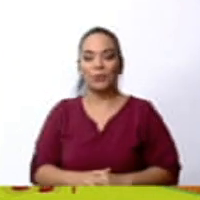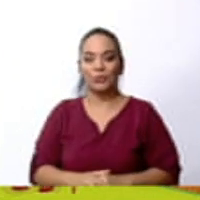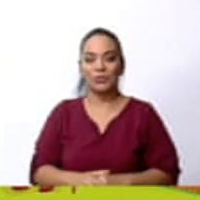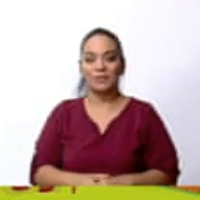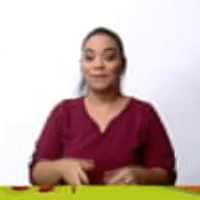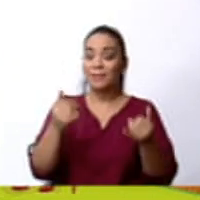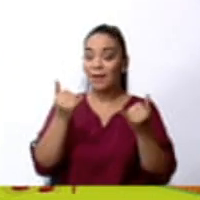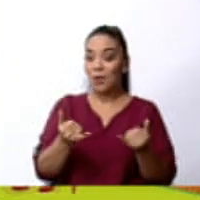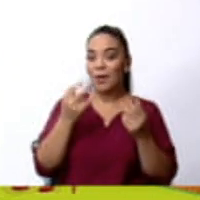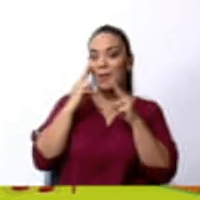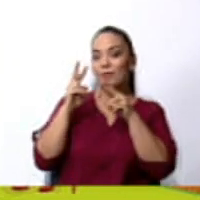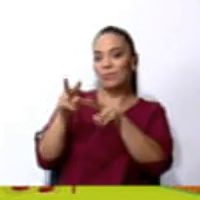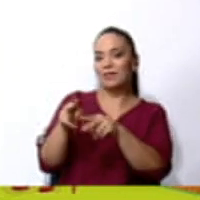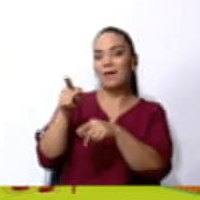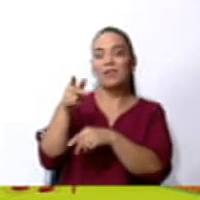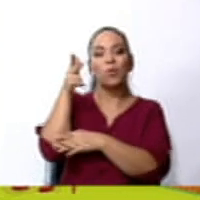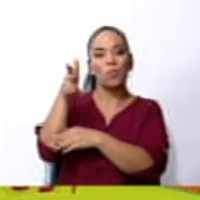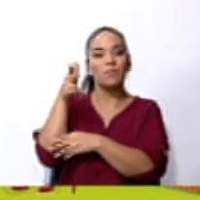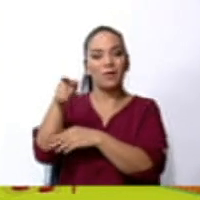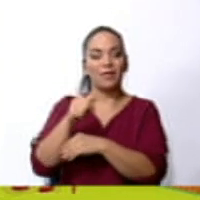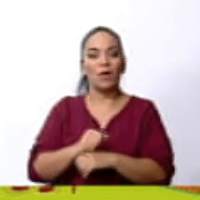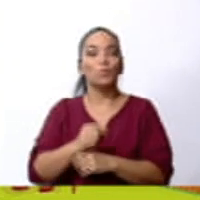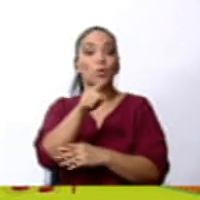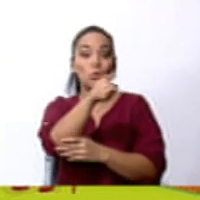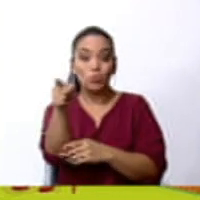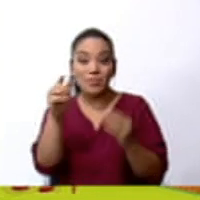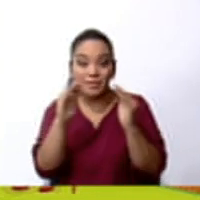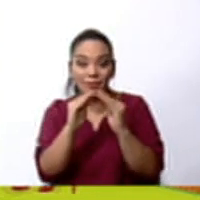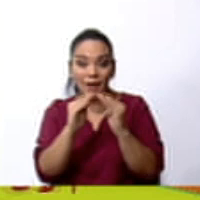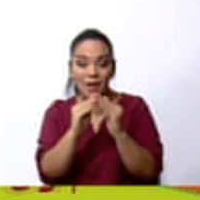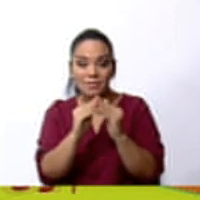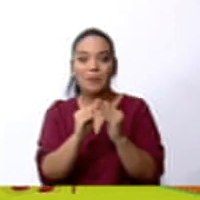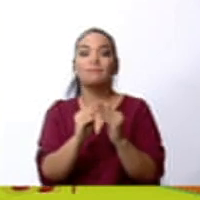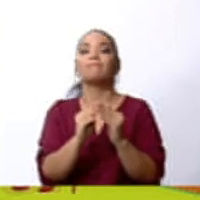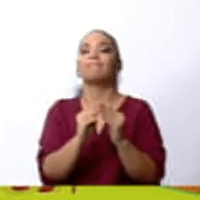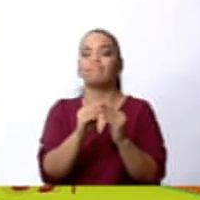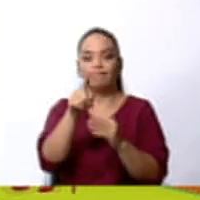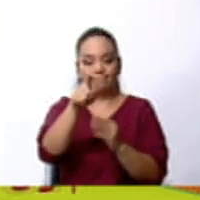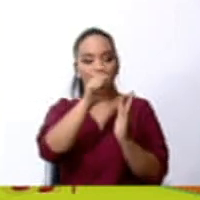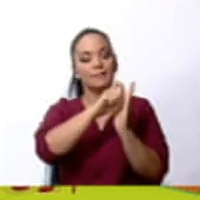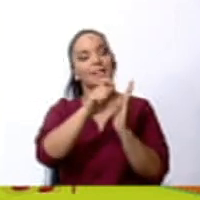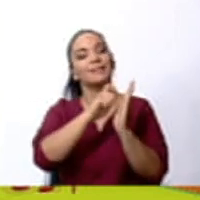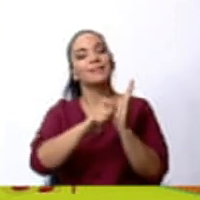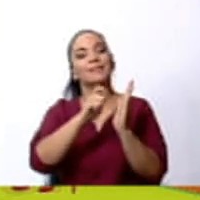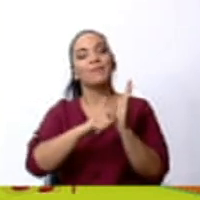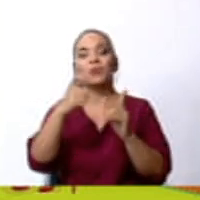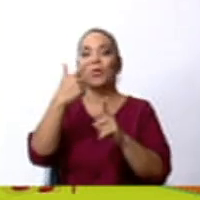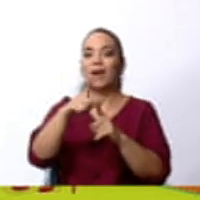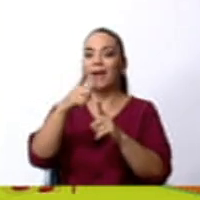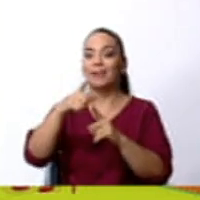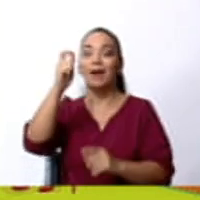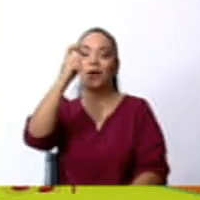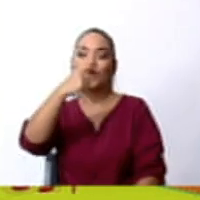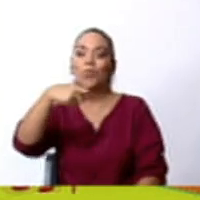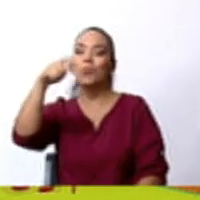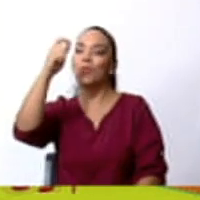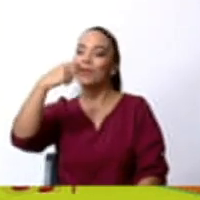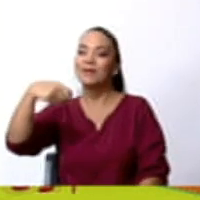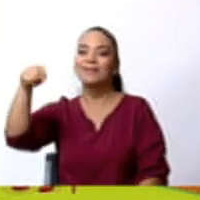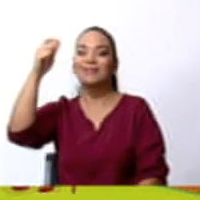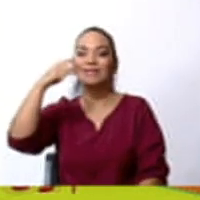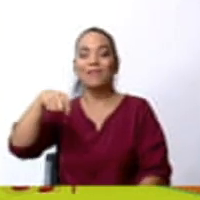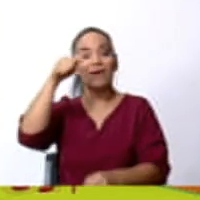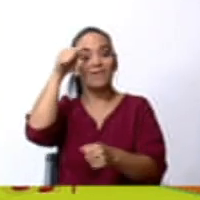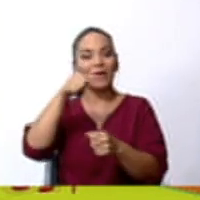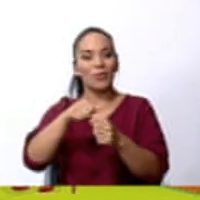ahora vamos a ver este siguiente video y ustedes en casita vamos a ir escribiendo en letra cursiva recordando el equipo